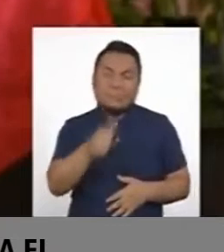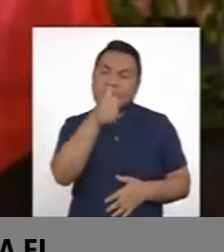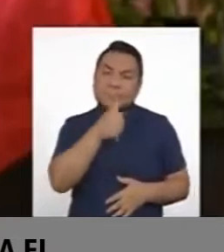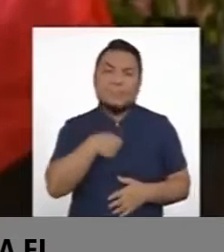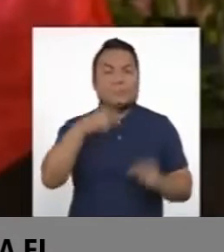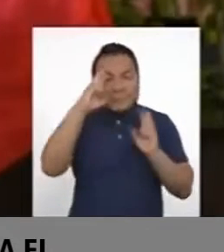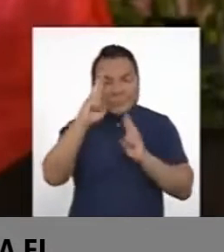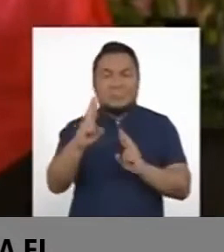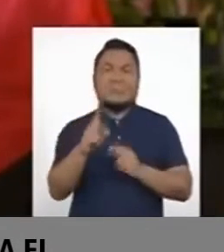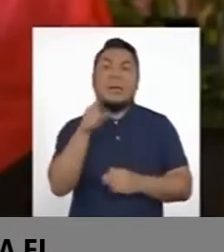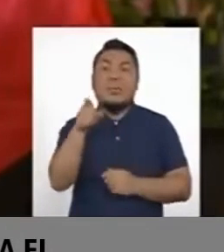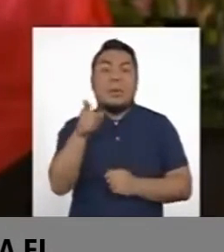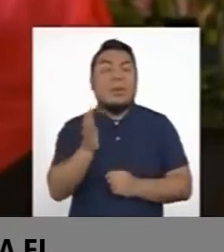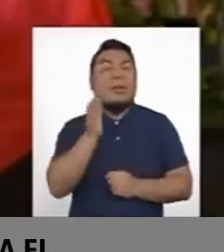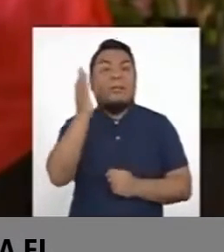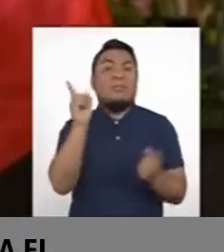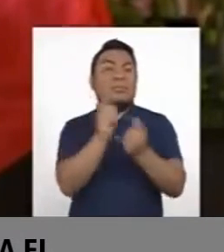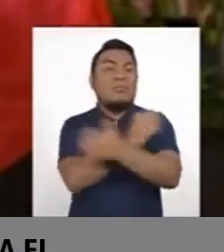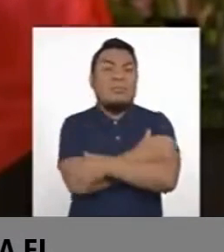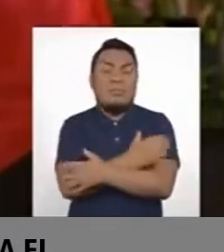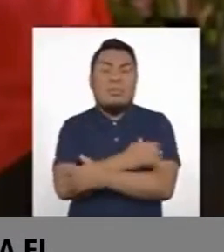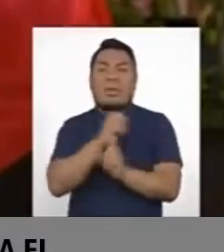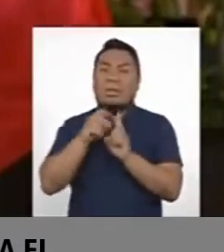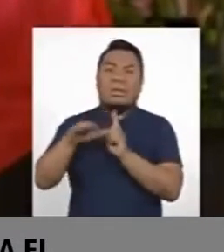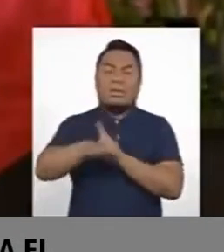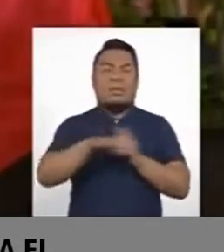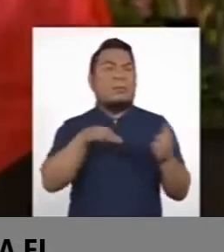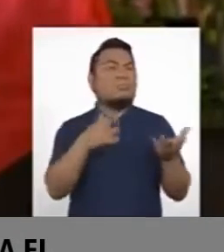ellos tenemos que ser responsables y tenemos que